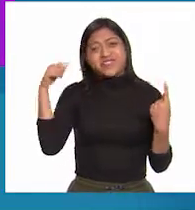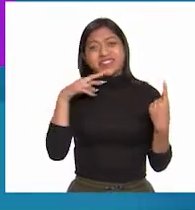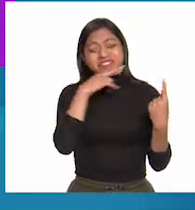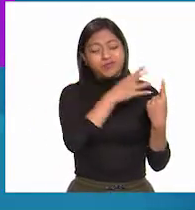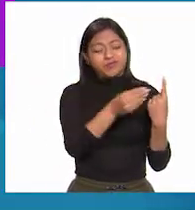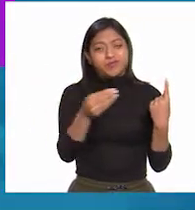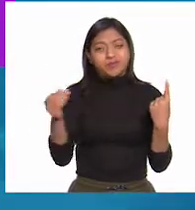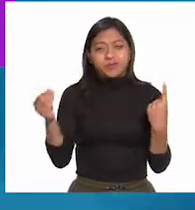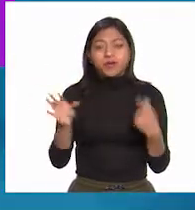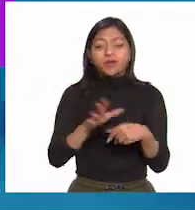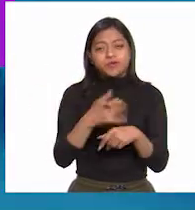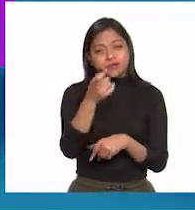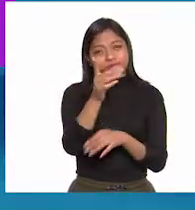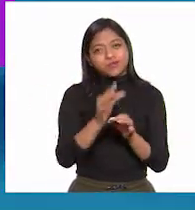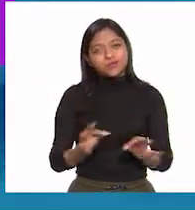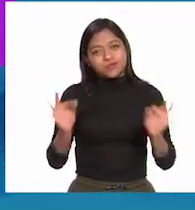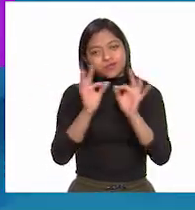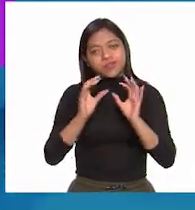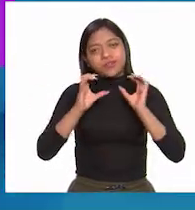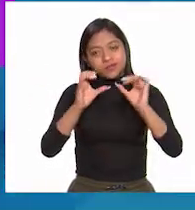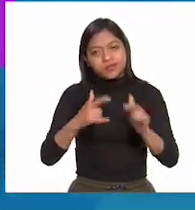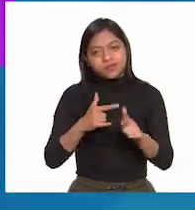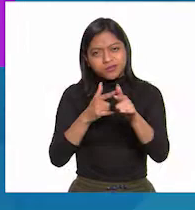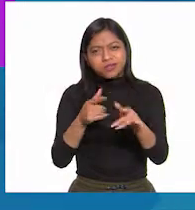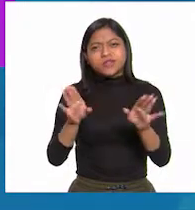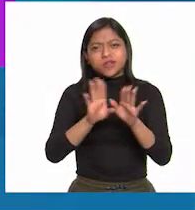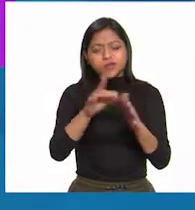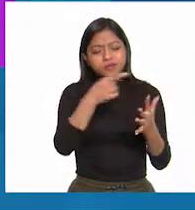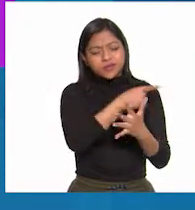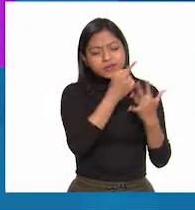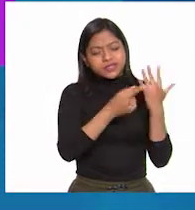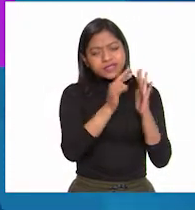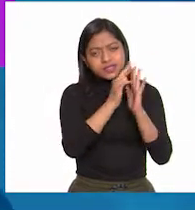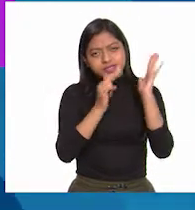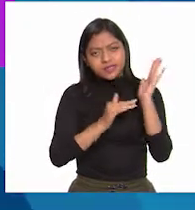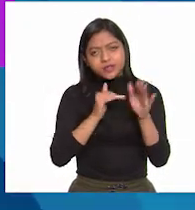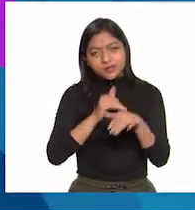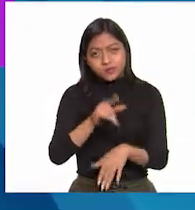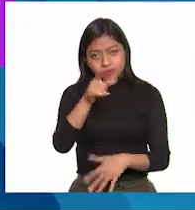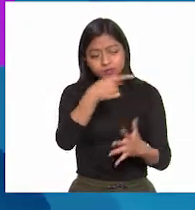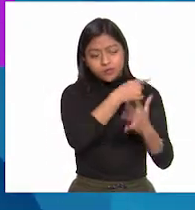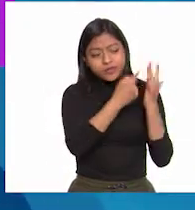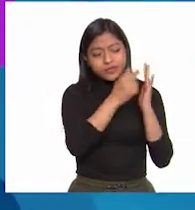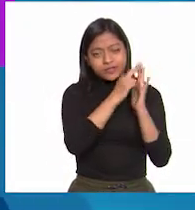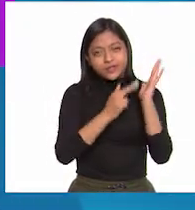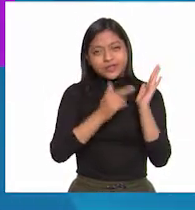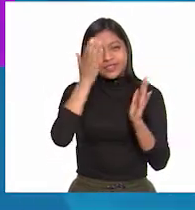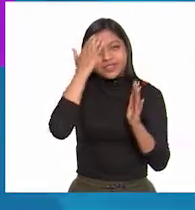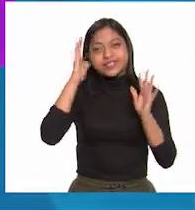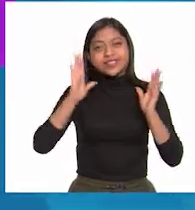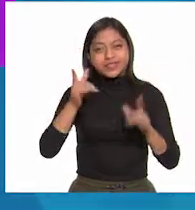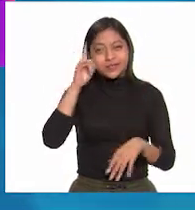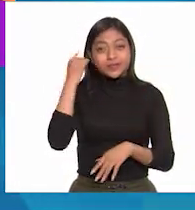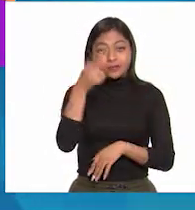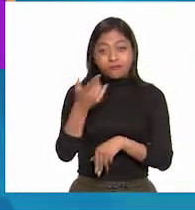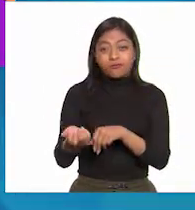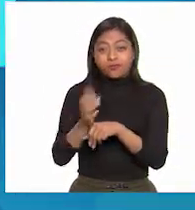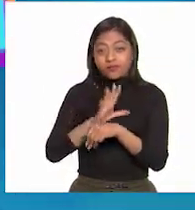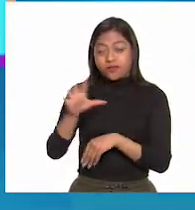las personas. Por eso hay que continuar cuidándonos siguiendo las buenas prácticas que ya todos conocemos para evitar contagiarnos.